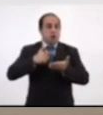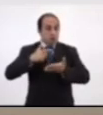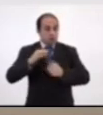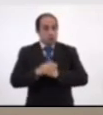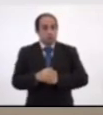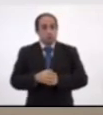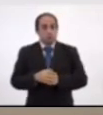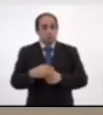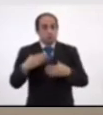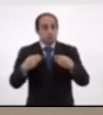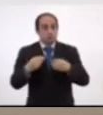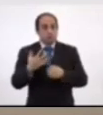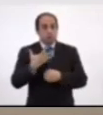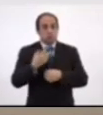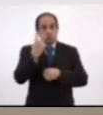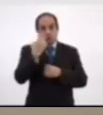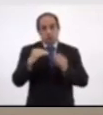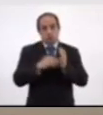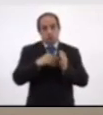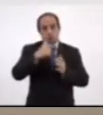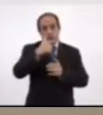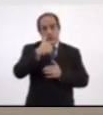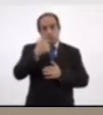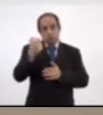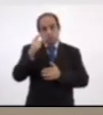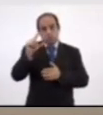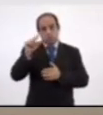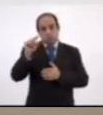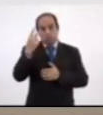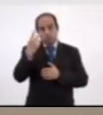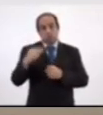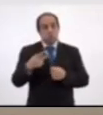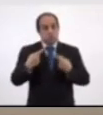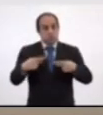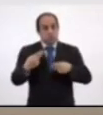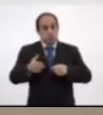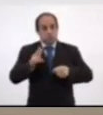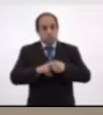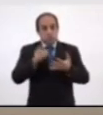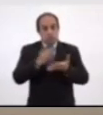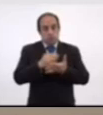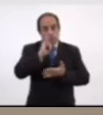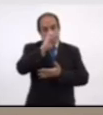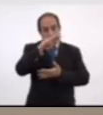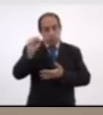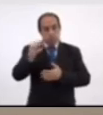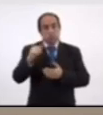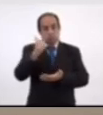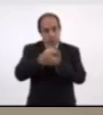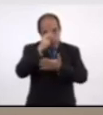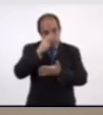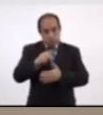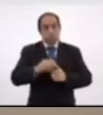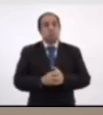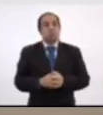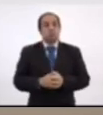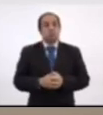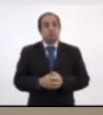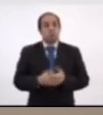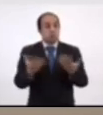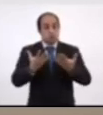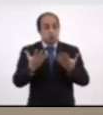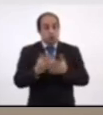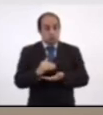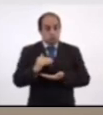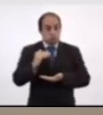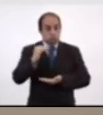tener 2,772 hospitalizados solamente en el Seguro Social aquí en la Ciudad de México, de no haber hecho este